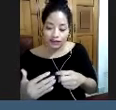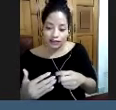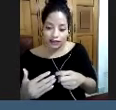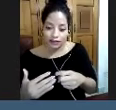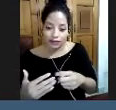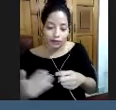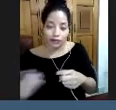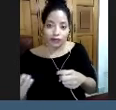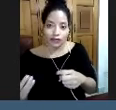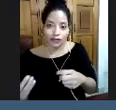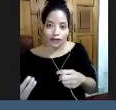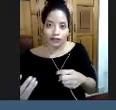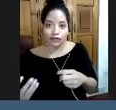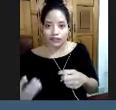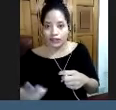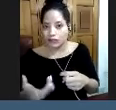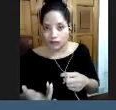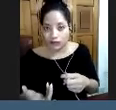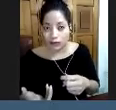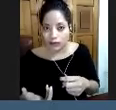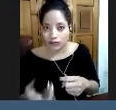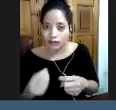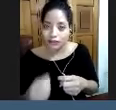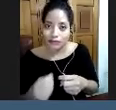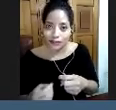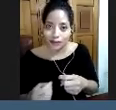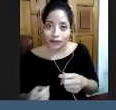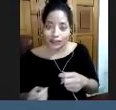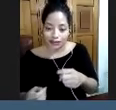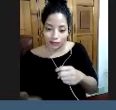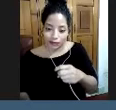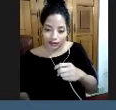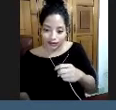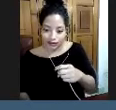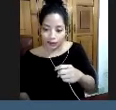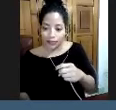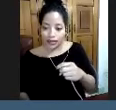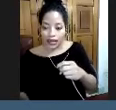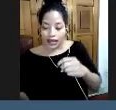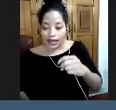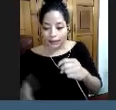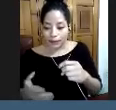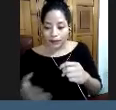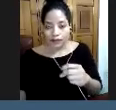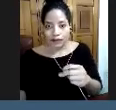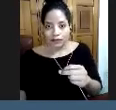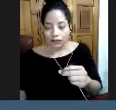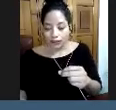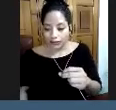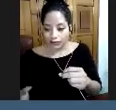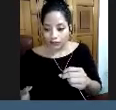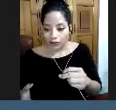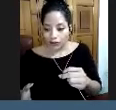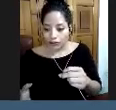hace falta, pues, mucho trabajo y mucha entrega y mucho compromiso y mucha voluntad política por parte del Estado. También me llamaba mucho